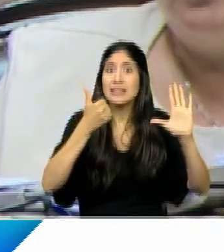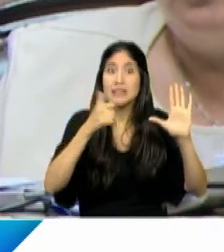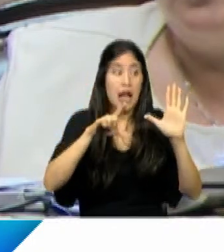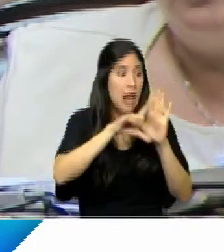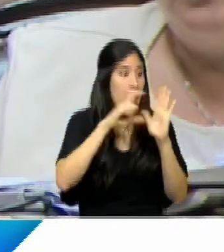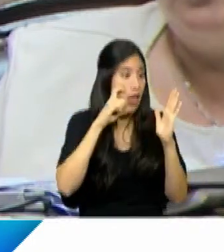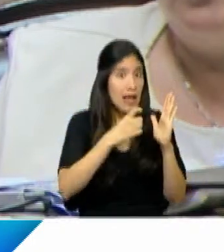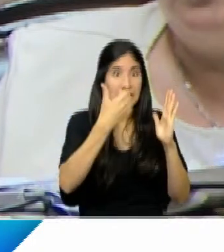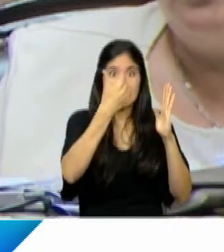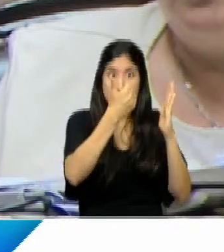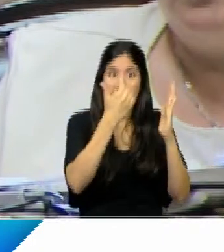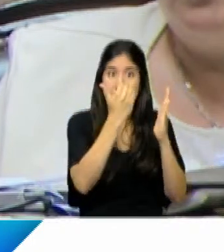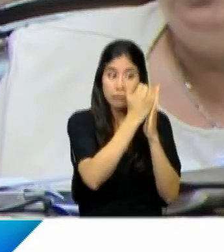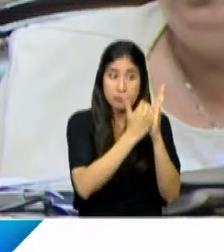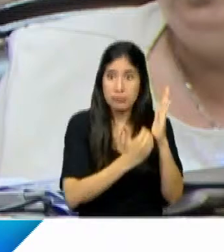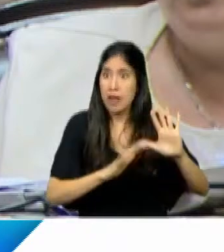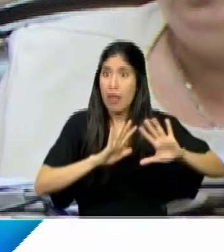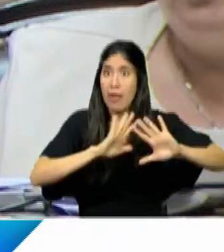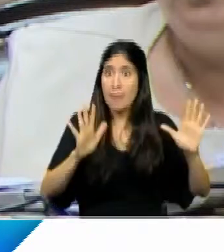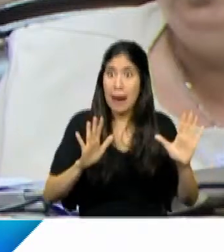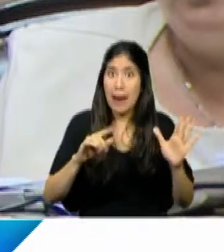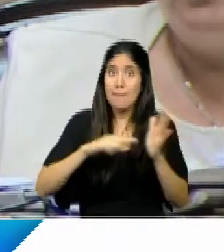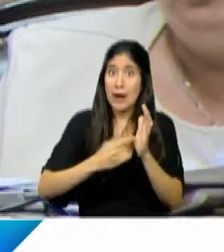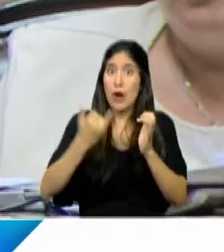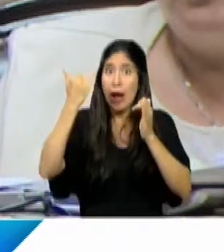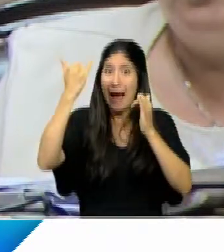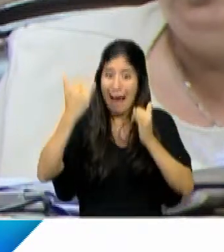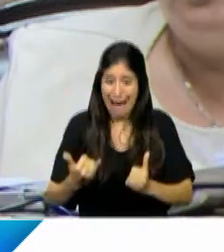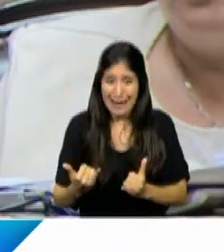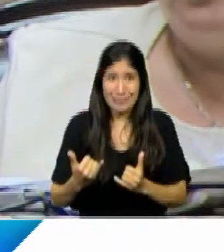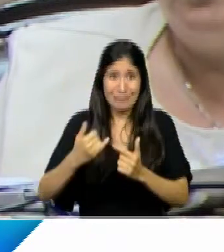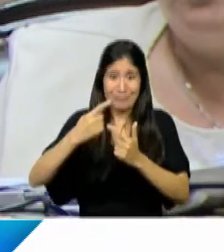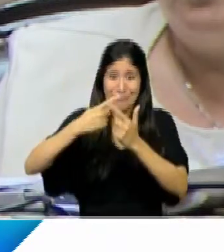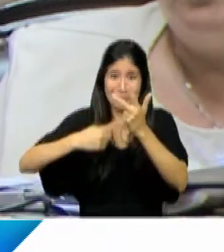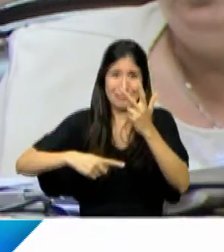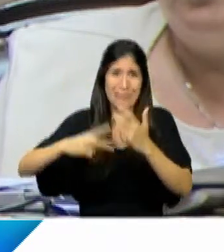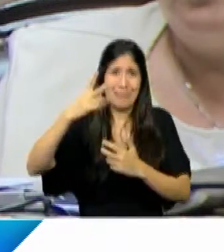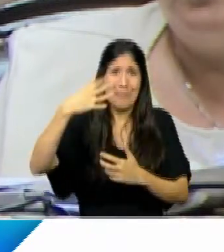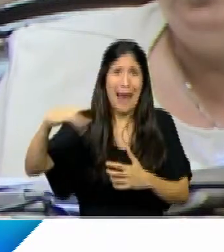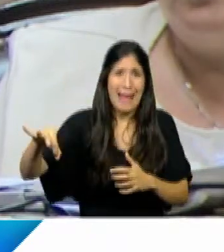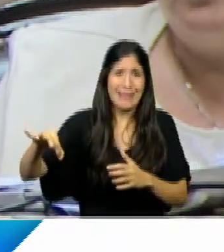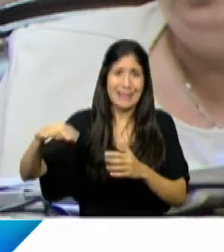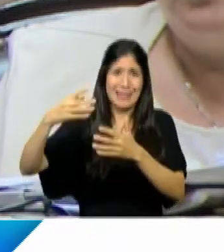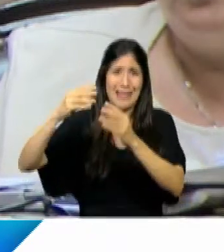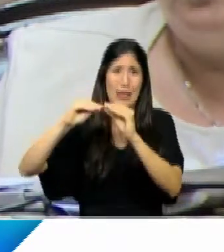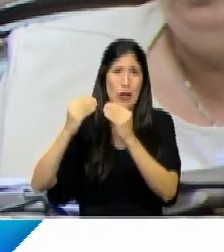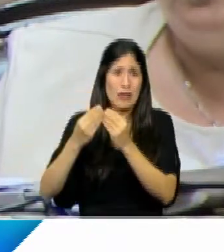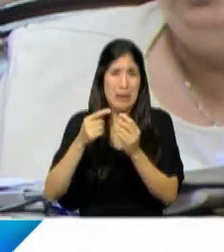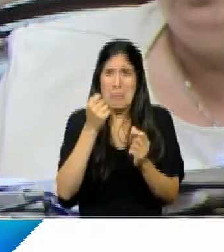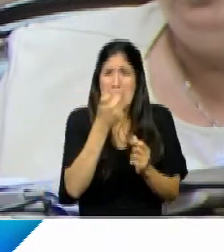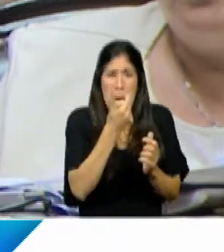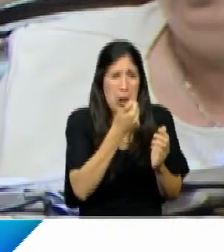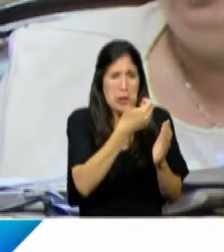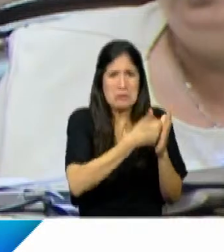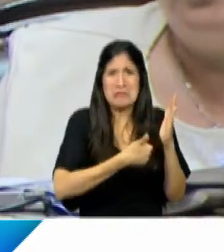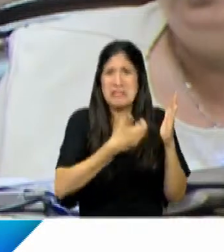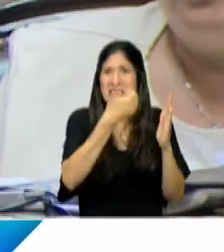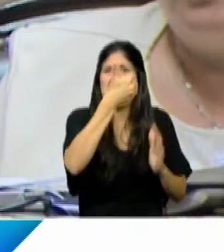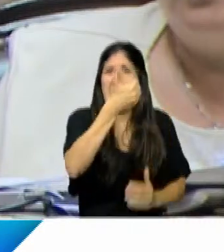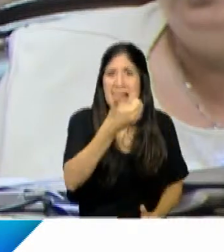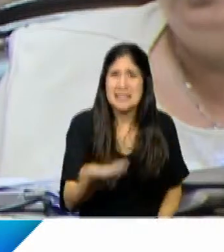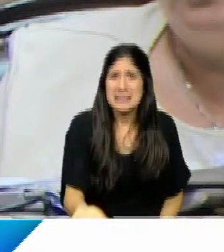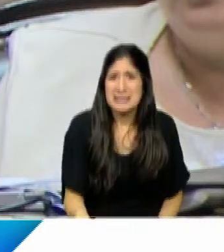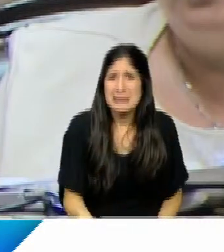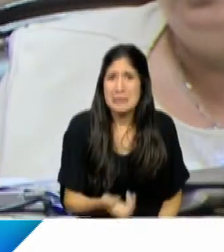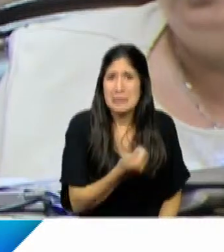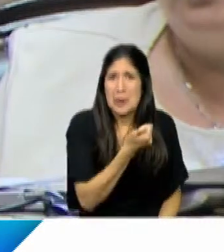delitos contra la administración pública de los 3 títulos que tienen más de 20 delitos. Pocos delitos, sabor a poco. Ahora